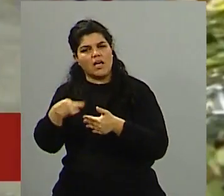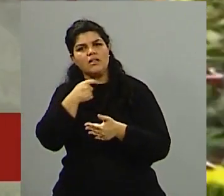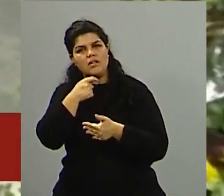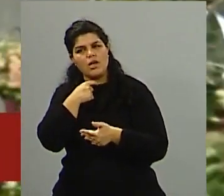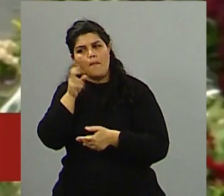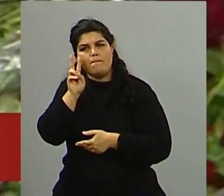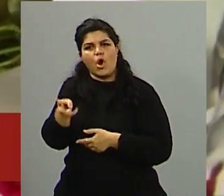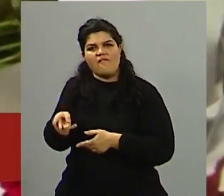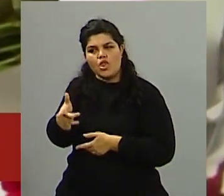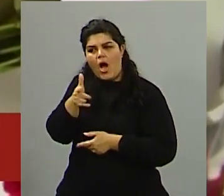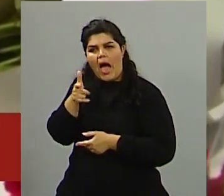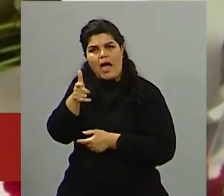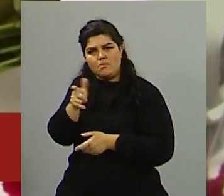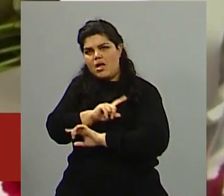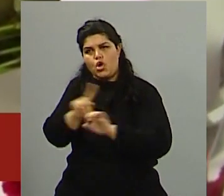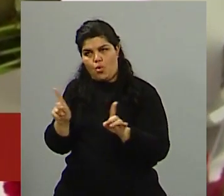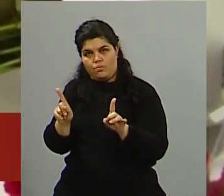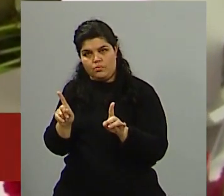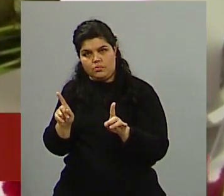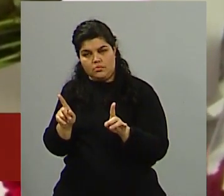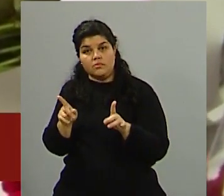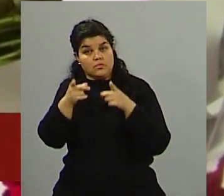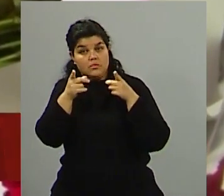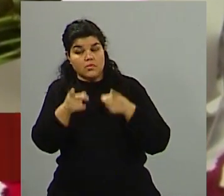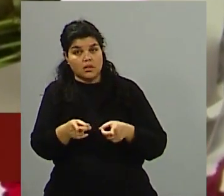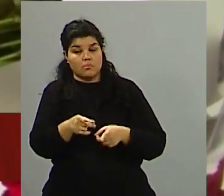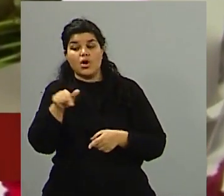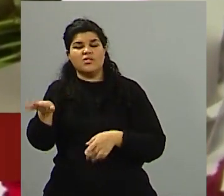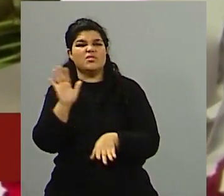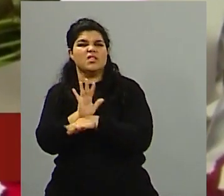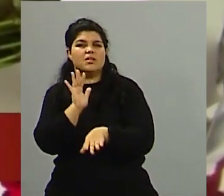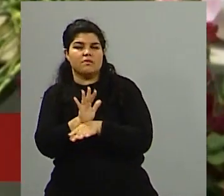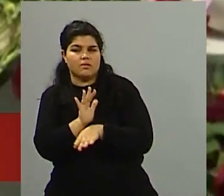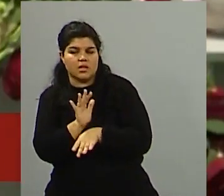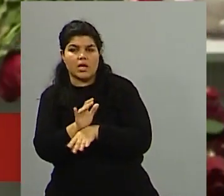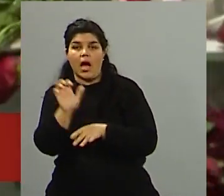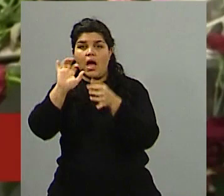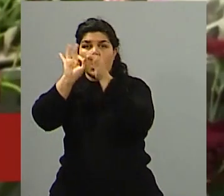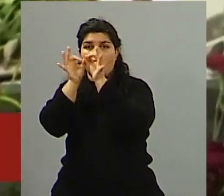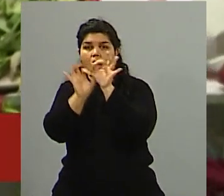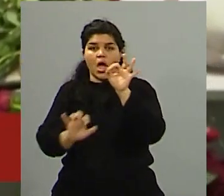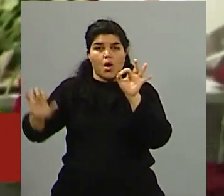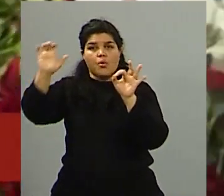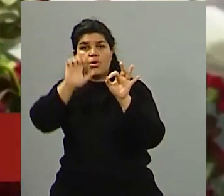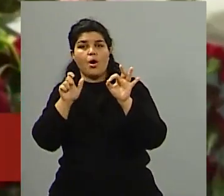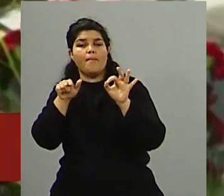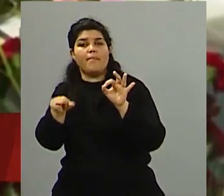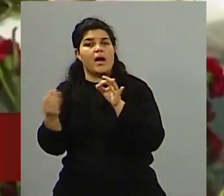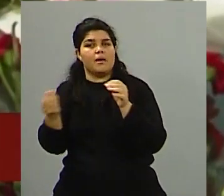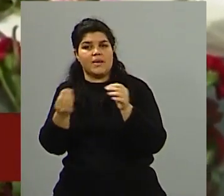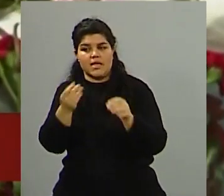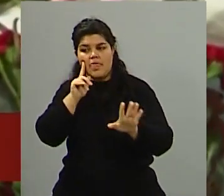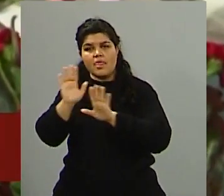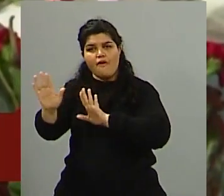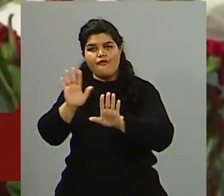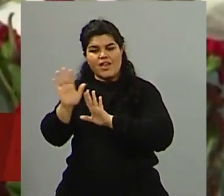va a mantener, pero le está implicando también a Europa el aumento de los productos brutos internos dedicados a defensa.